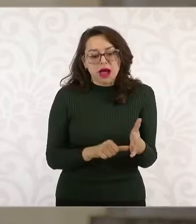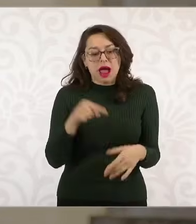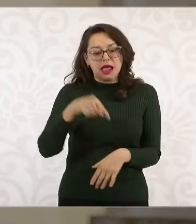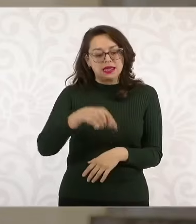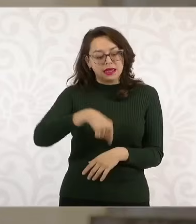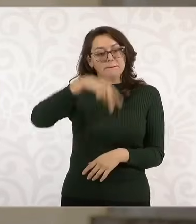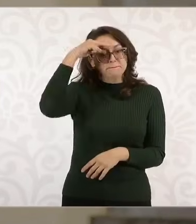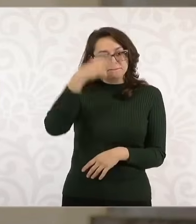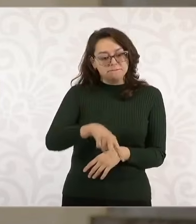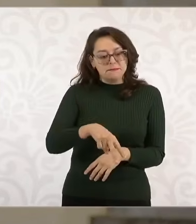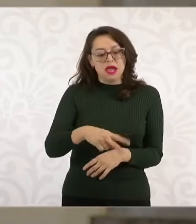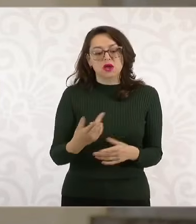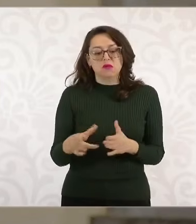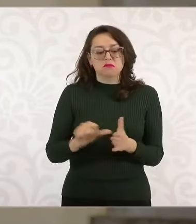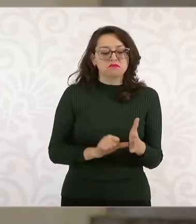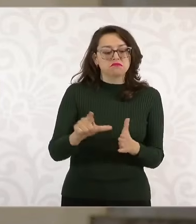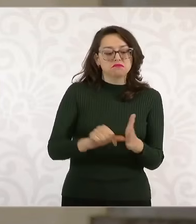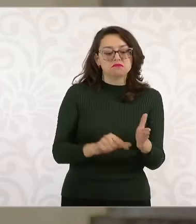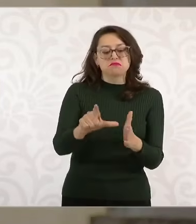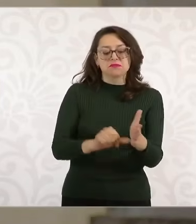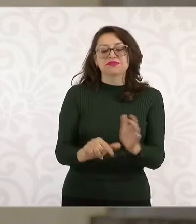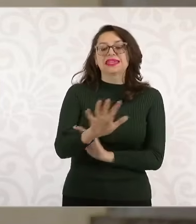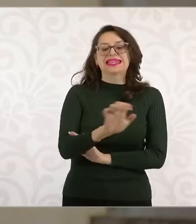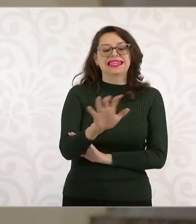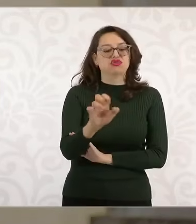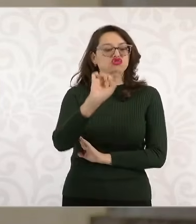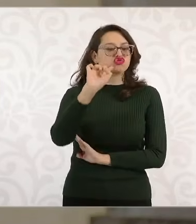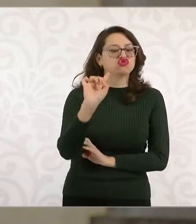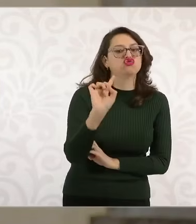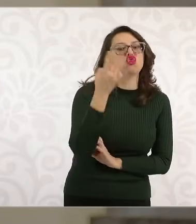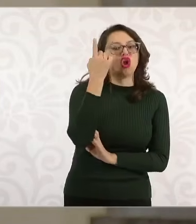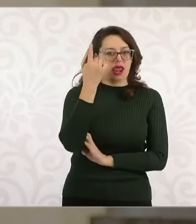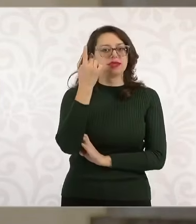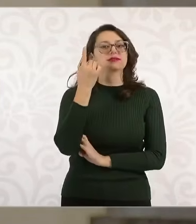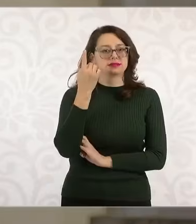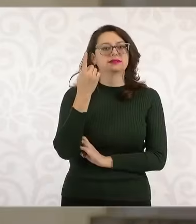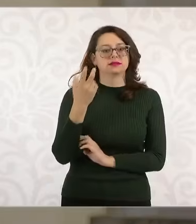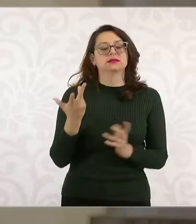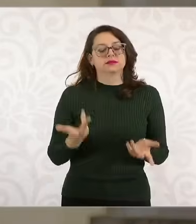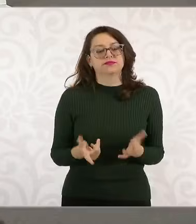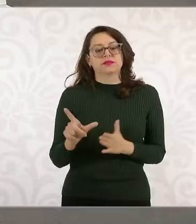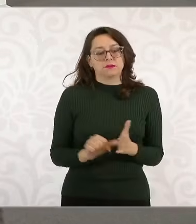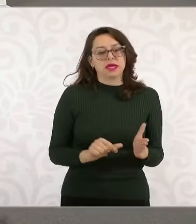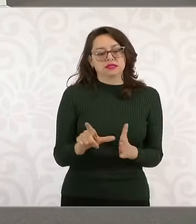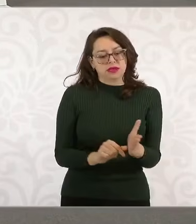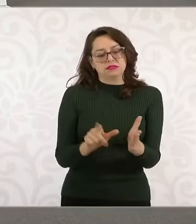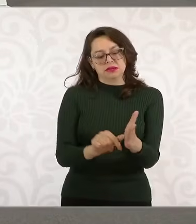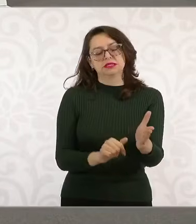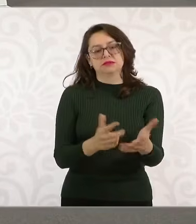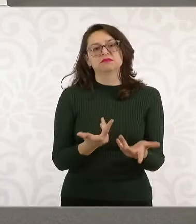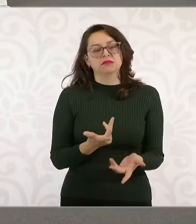mexicano está alrededor de $540 mensuales, bajo el precepto de subir el salario mínimo año con